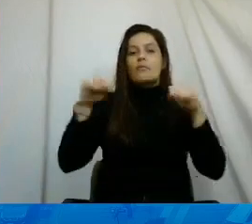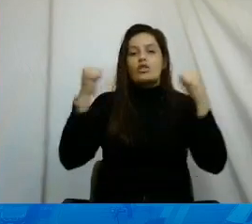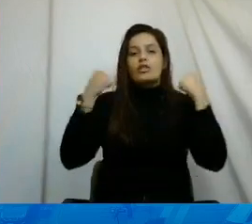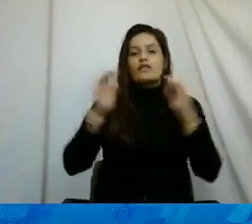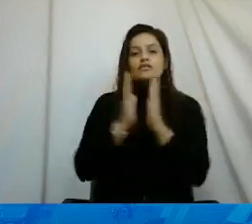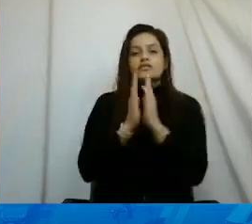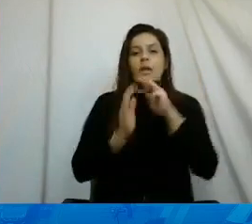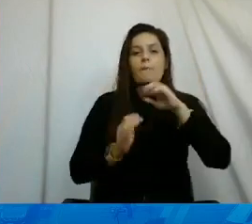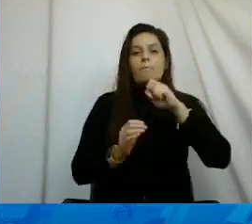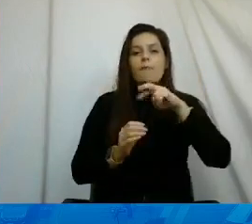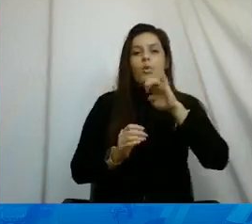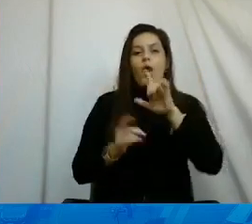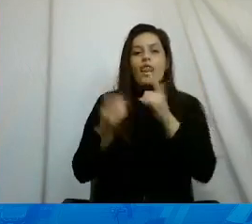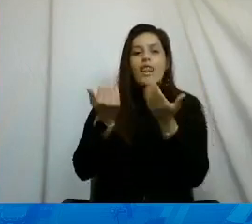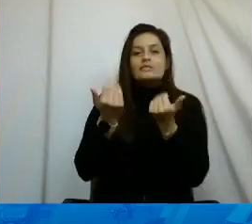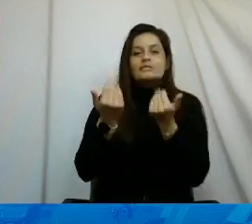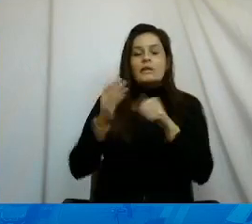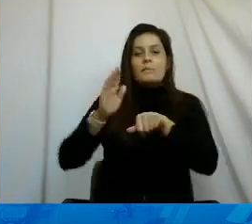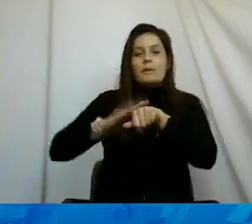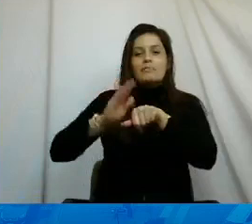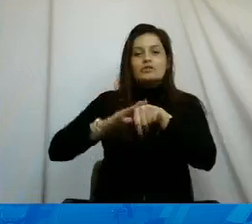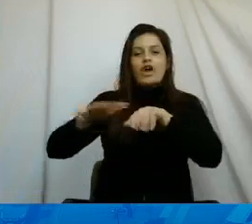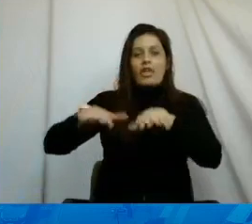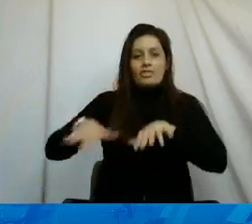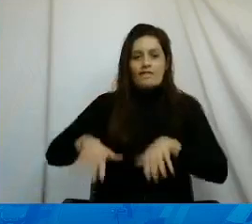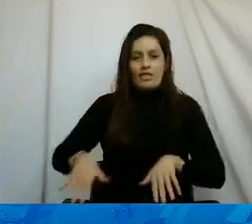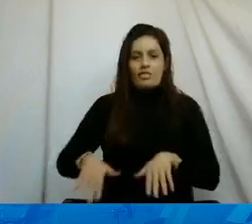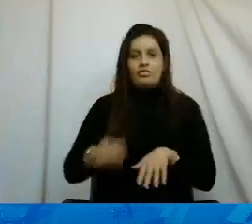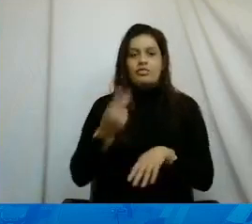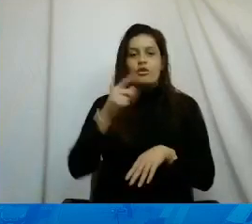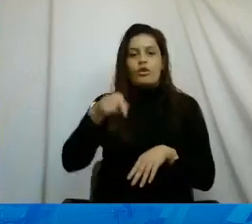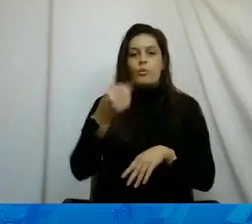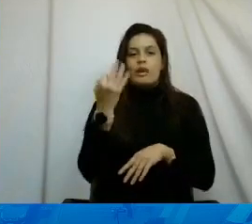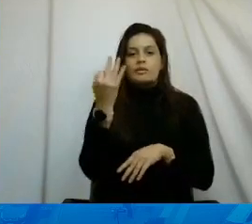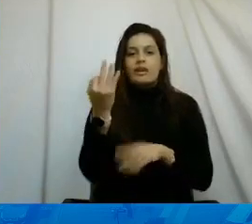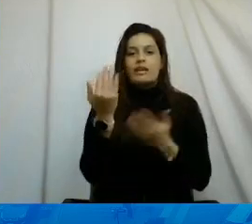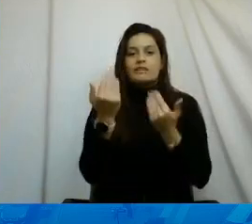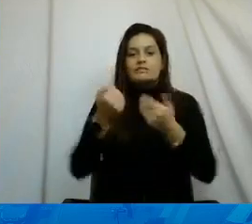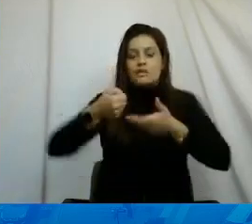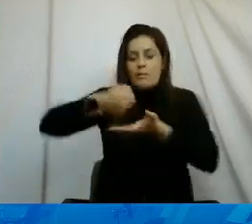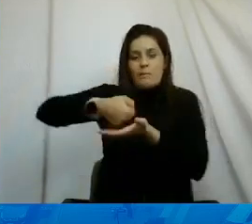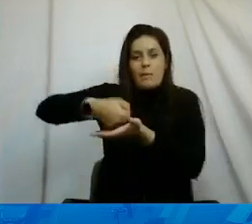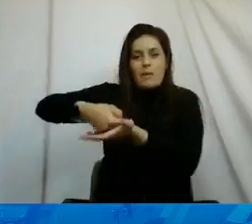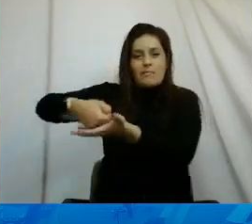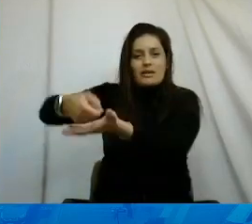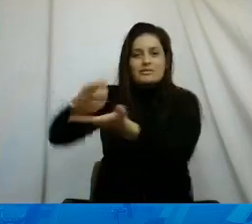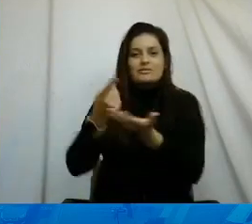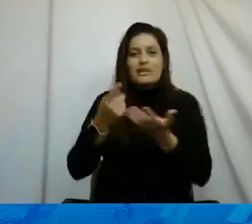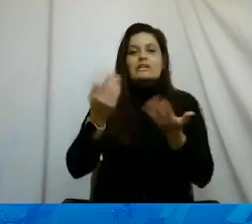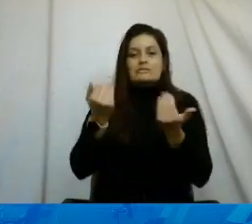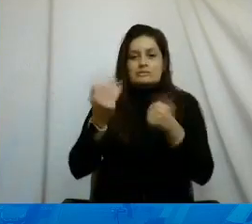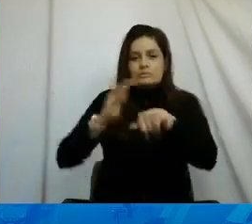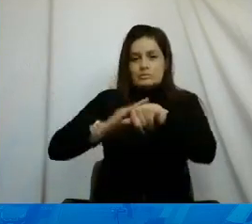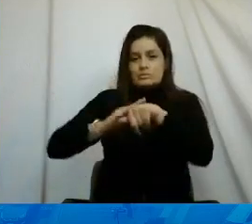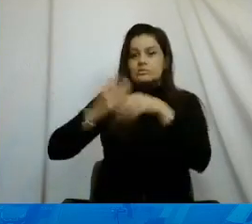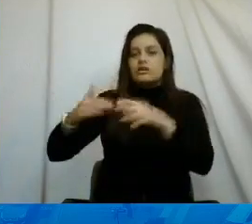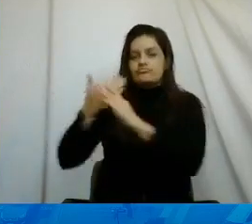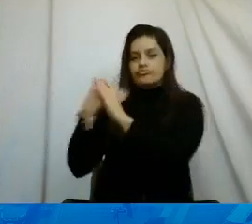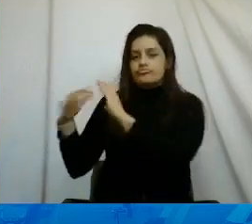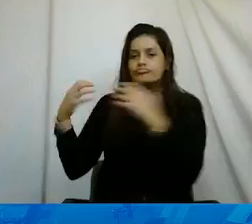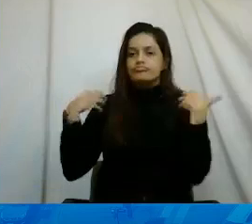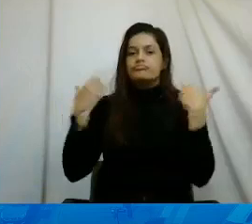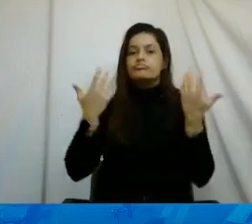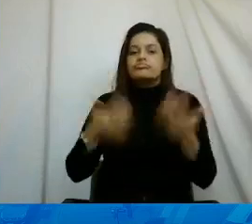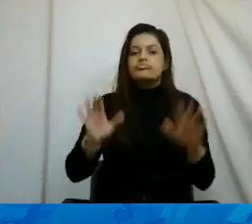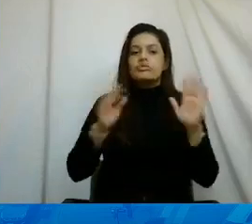Unión La Vega, solicita rodillo compactador derivado de CERPLAC. 2.4, carta del Club San Manuel, permiso para actividad, administrador